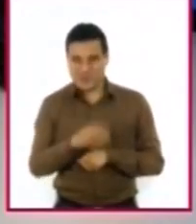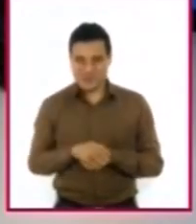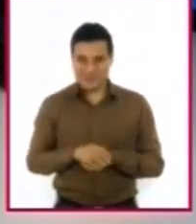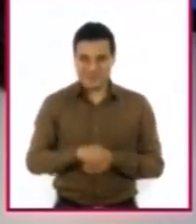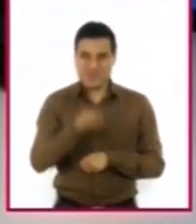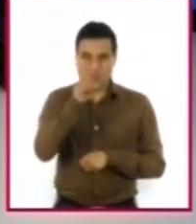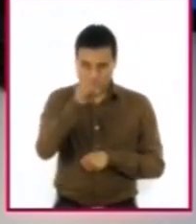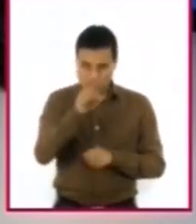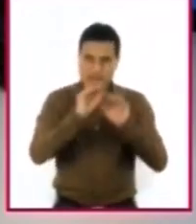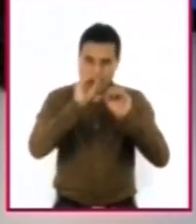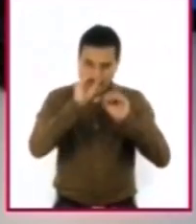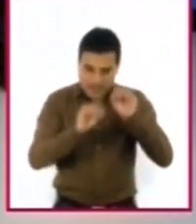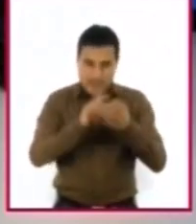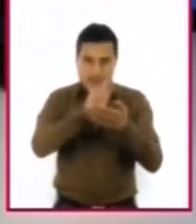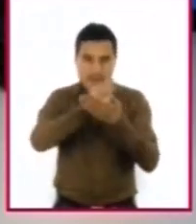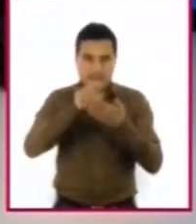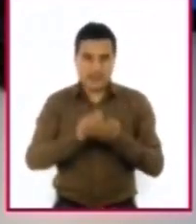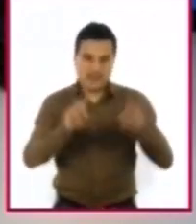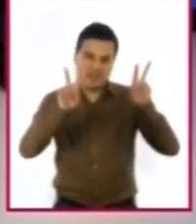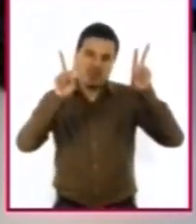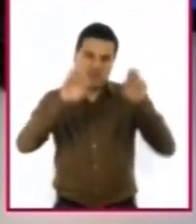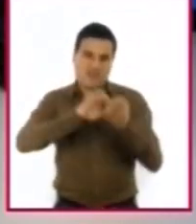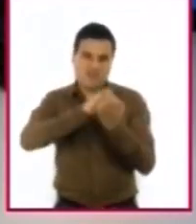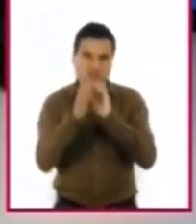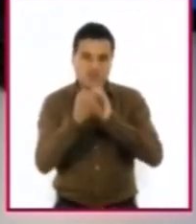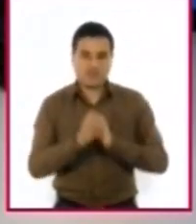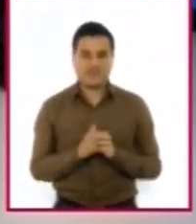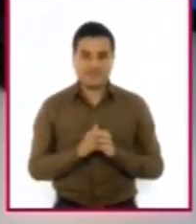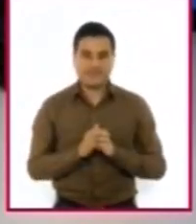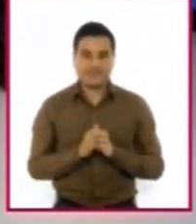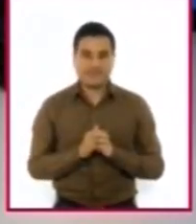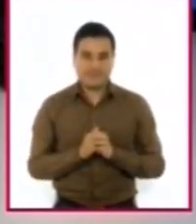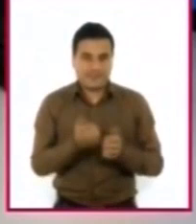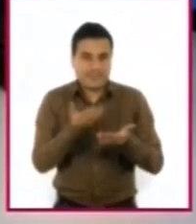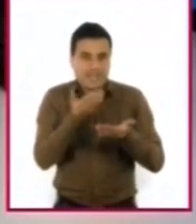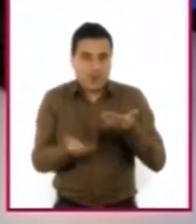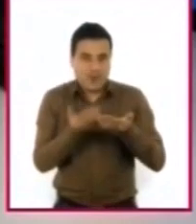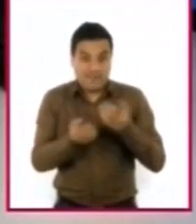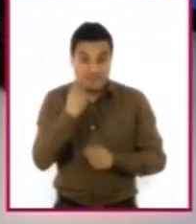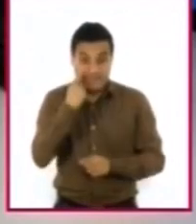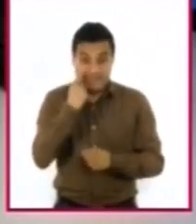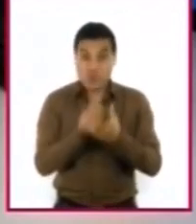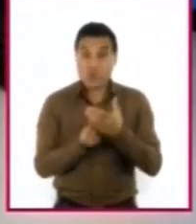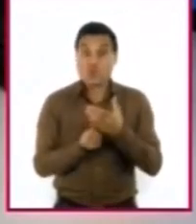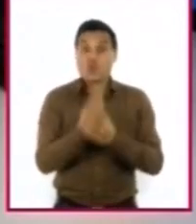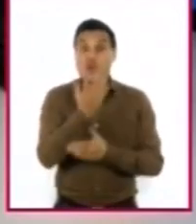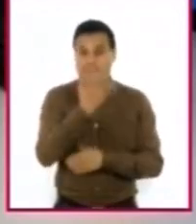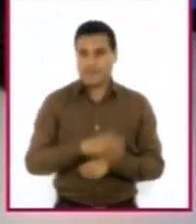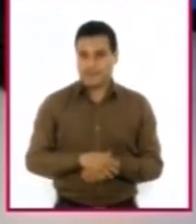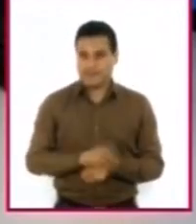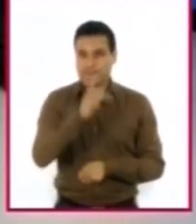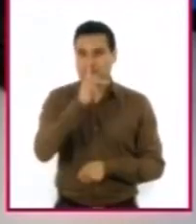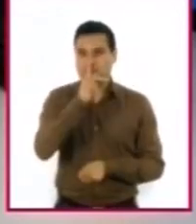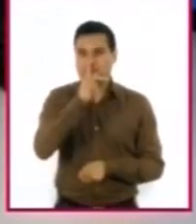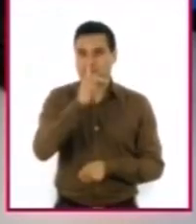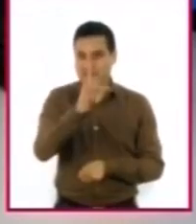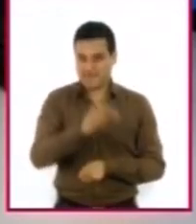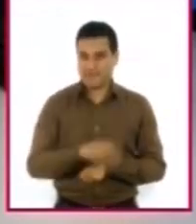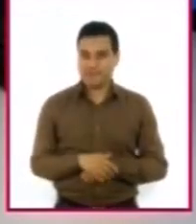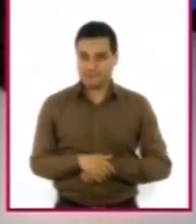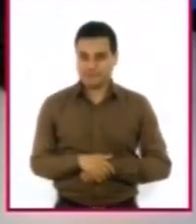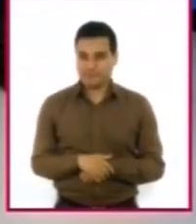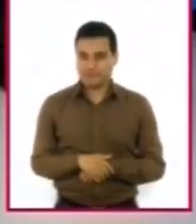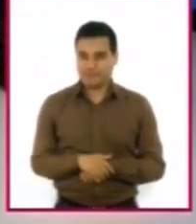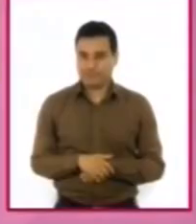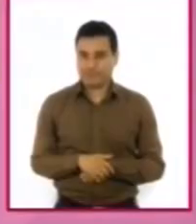evolución. Ahora, identifiquemos el concepto que agregarán a su abecedario biológico. Las siguientes